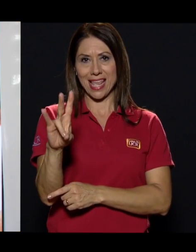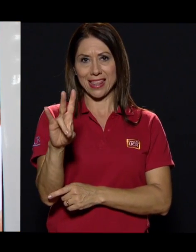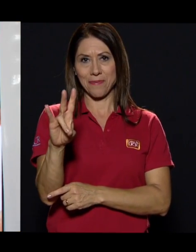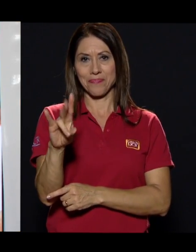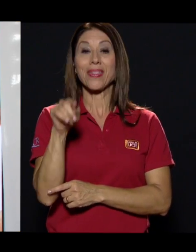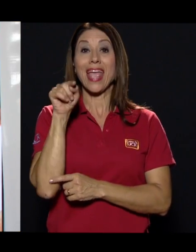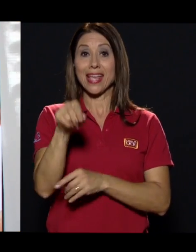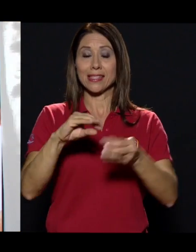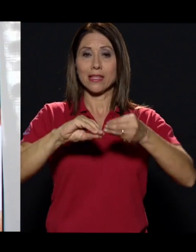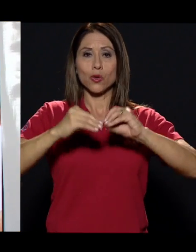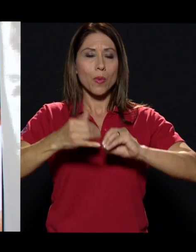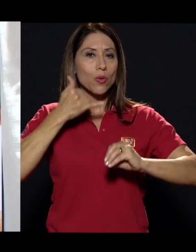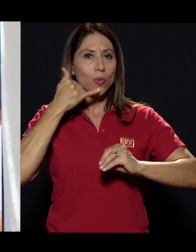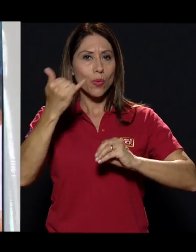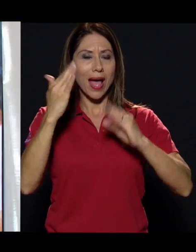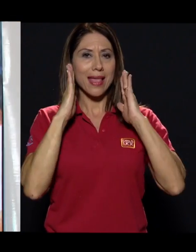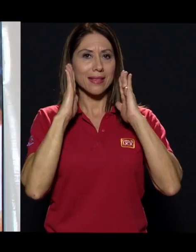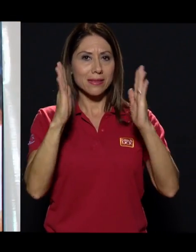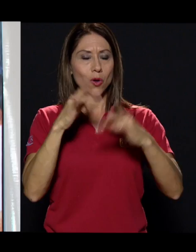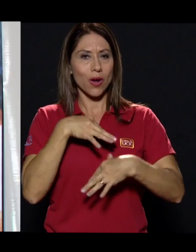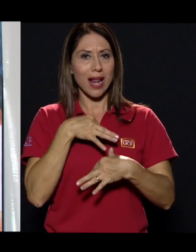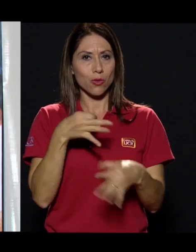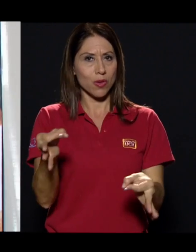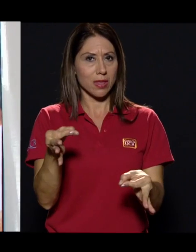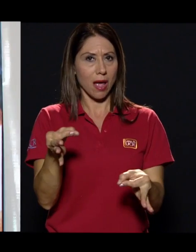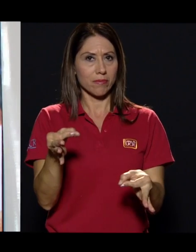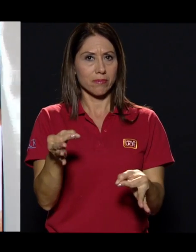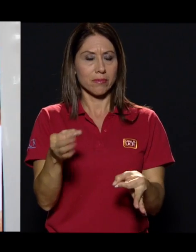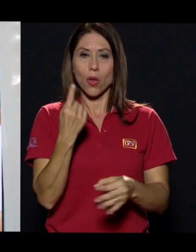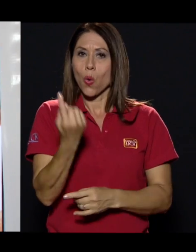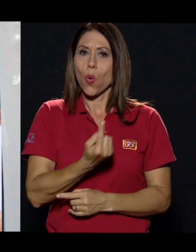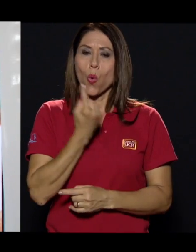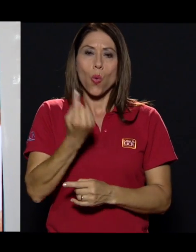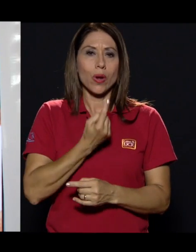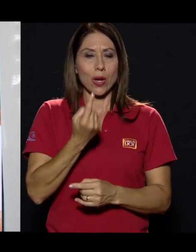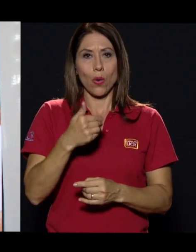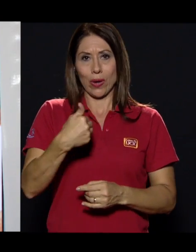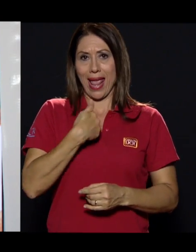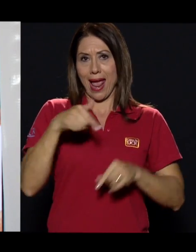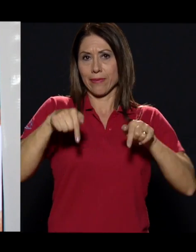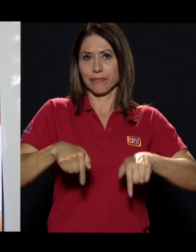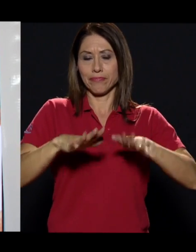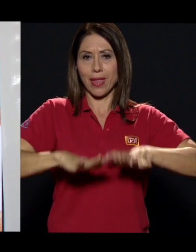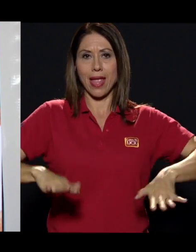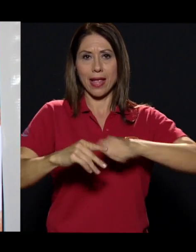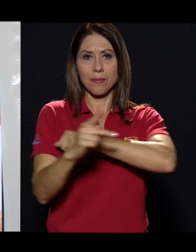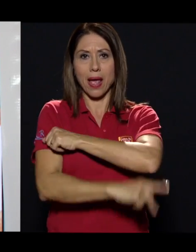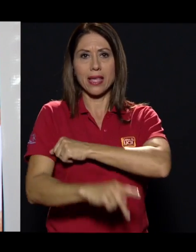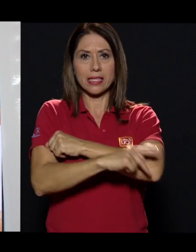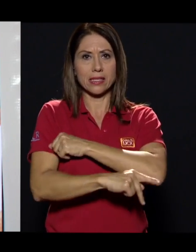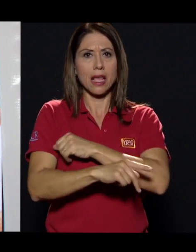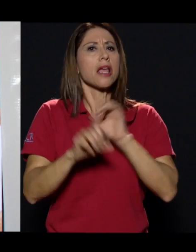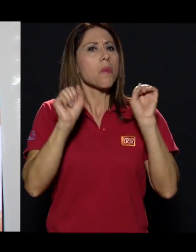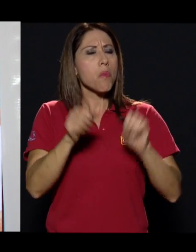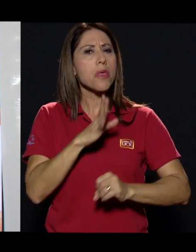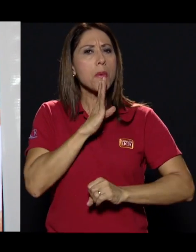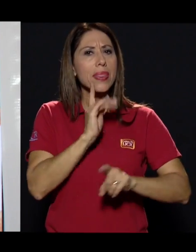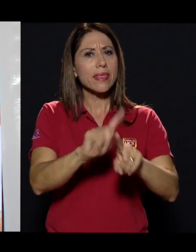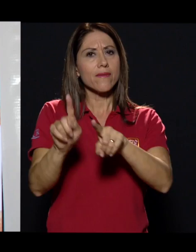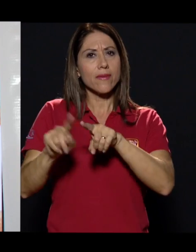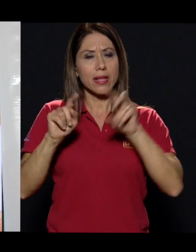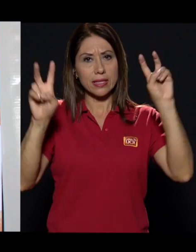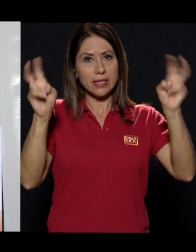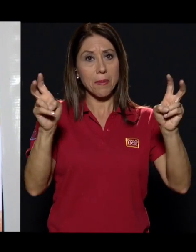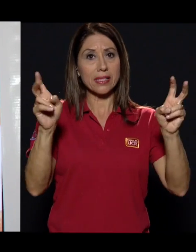4527. Esa es la línea de atención gratuita que tenemos, es la única que existe en el país, dispuesta para diferentes